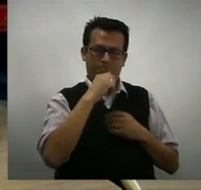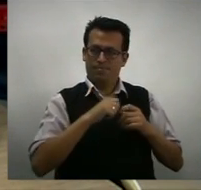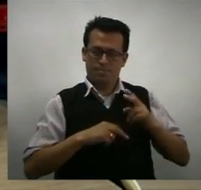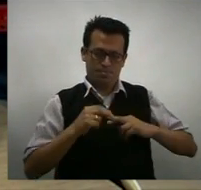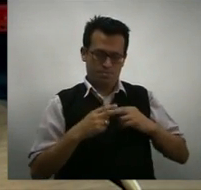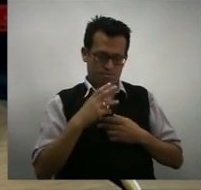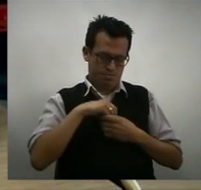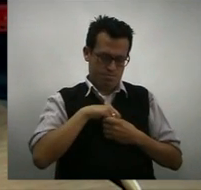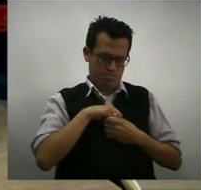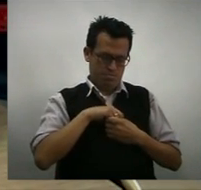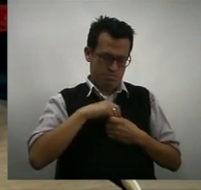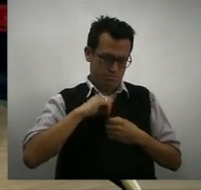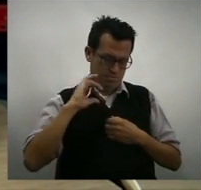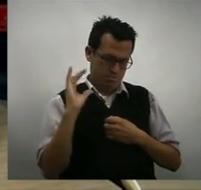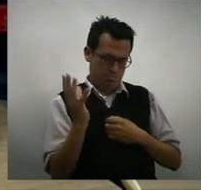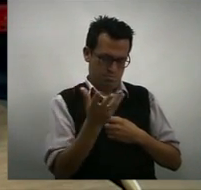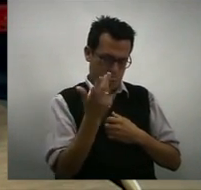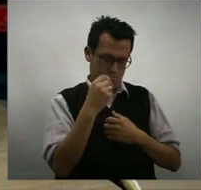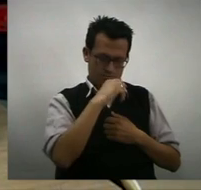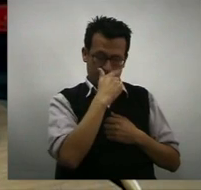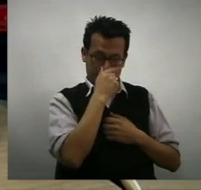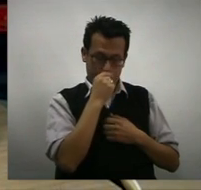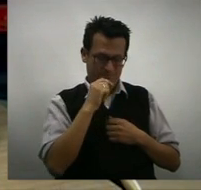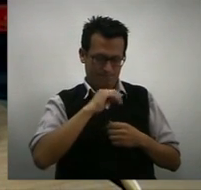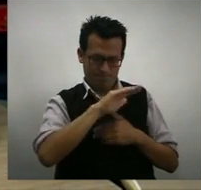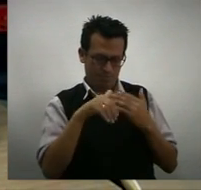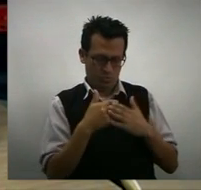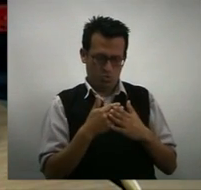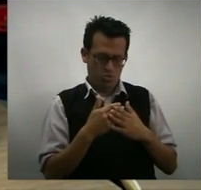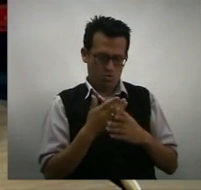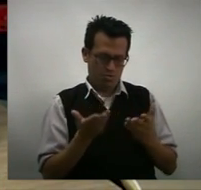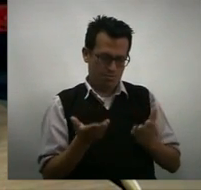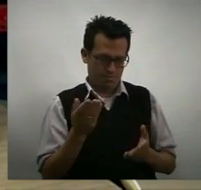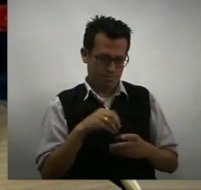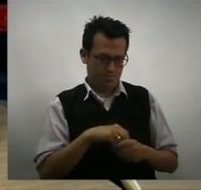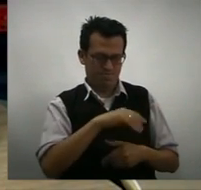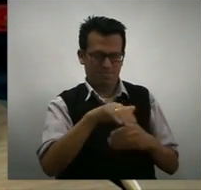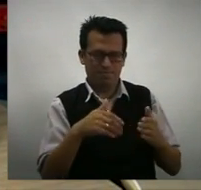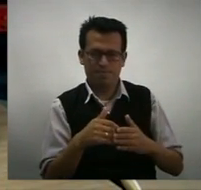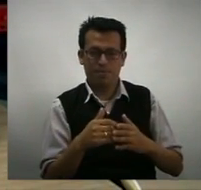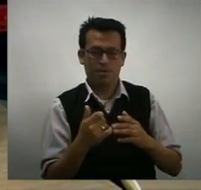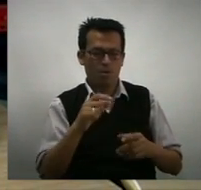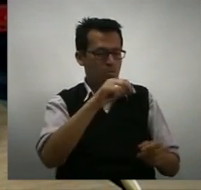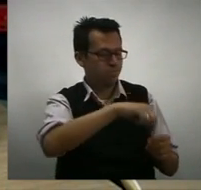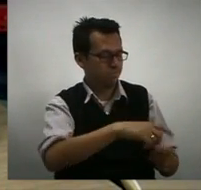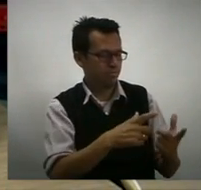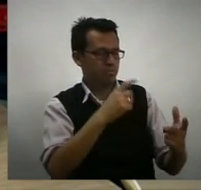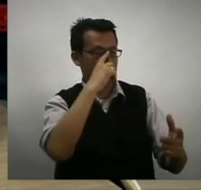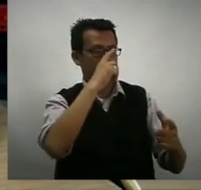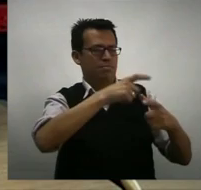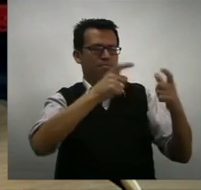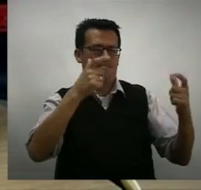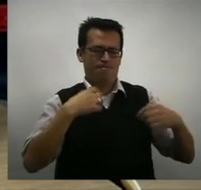interna, dentro de una especie de contextura interhumana, en la cual todos dependen de todos, en la cual el todo subsiste